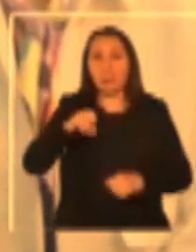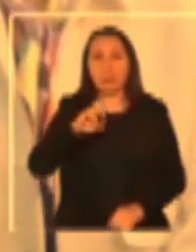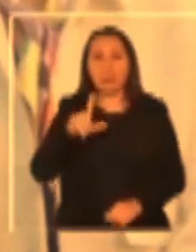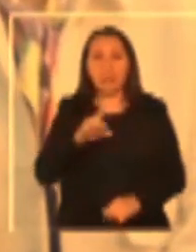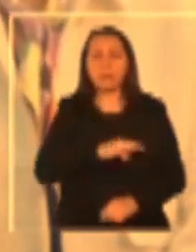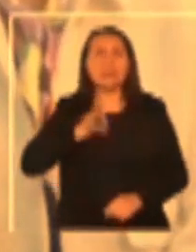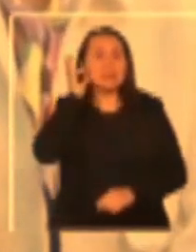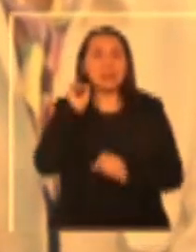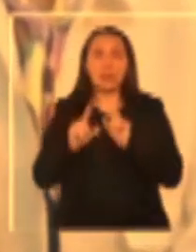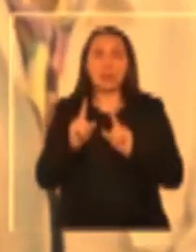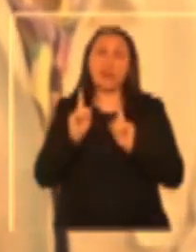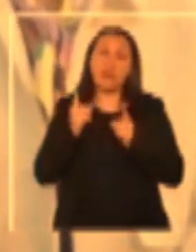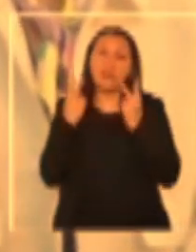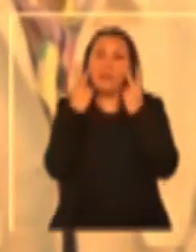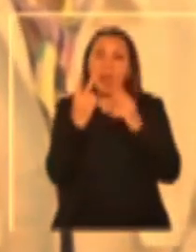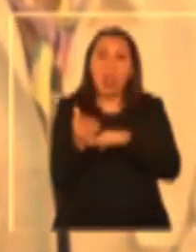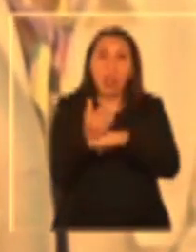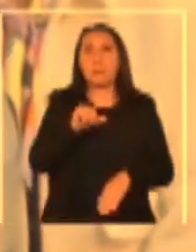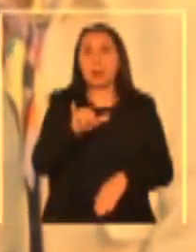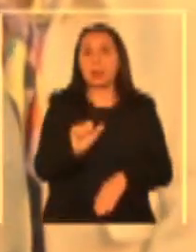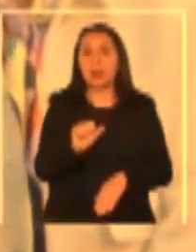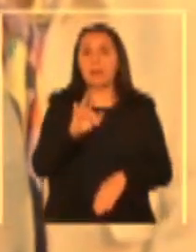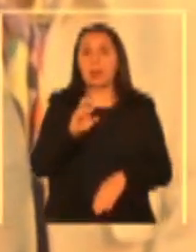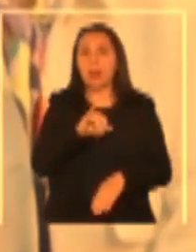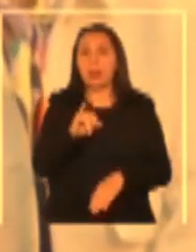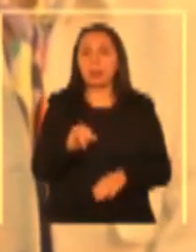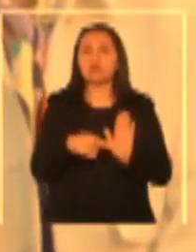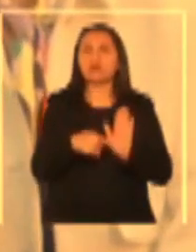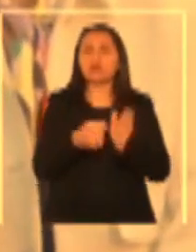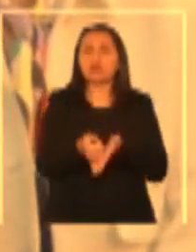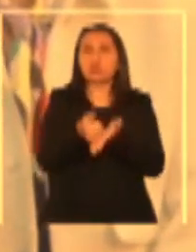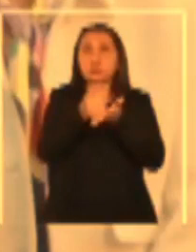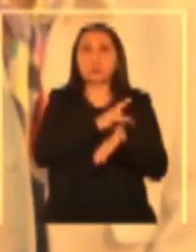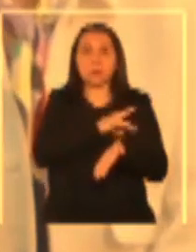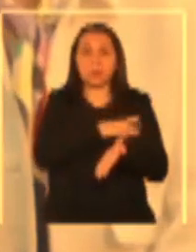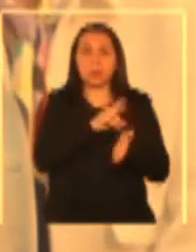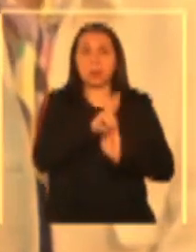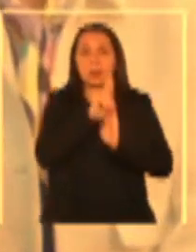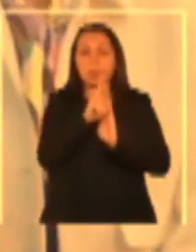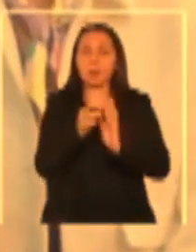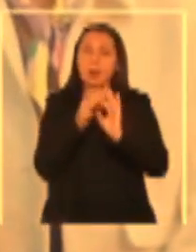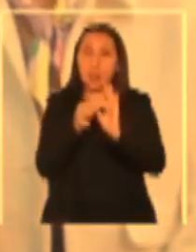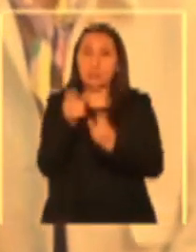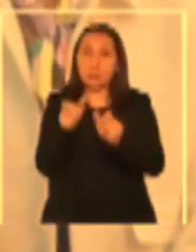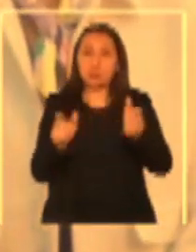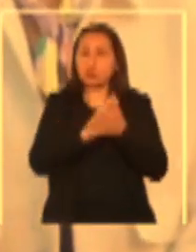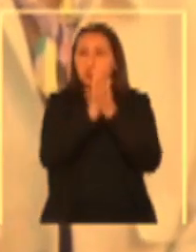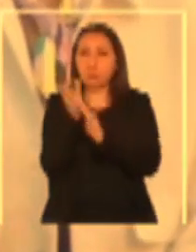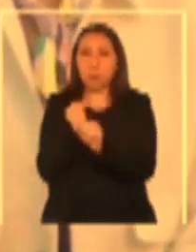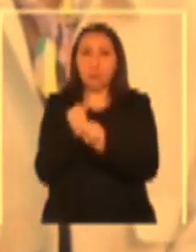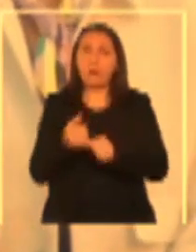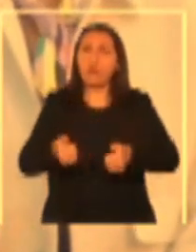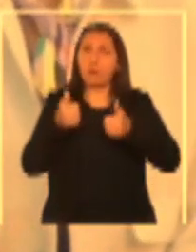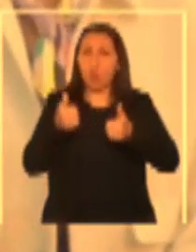ministra de Defensa, que tuvo que viajar, volver un poquito antes a Chile, me ha dejado en alto en nombre de Chile y aprovecho de agradecerle a toda la gente que trabajó para que esta gira